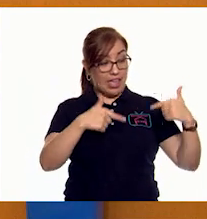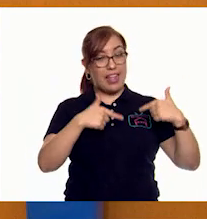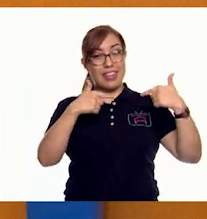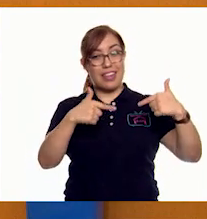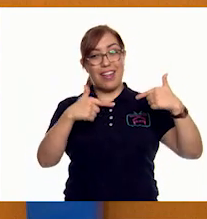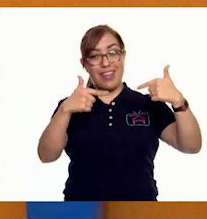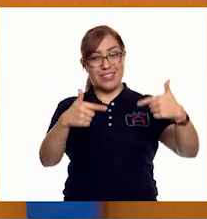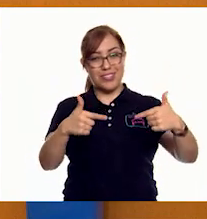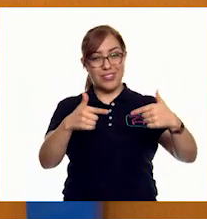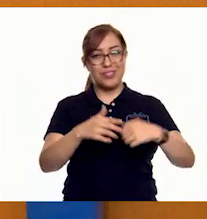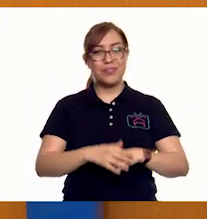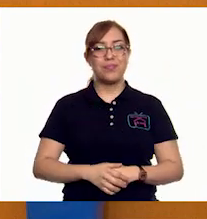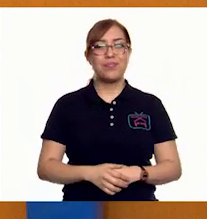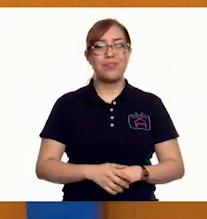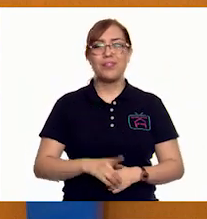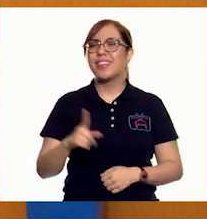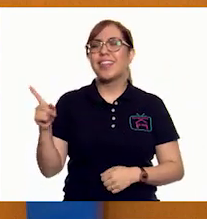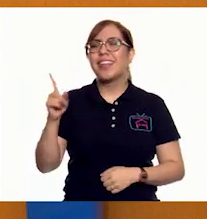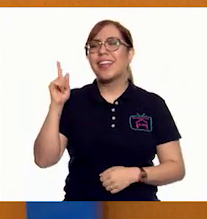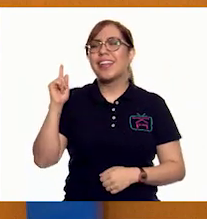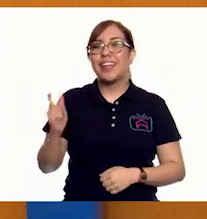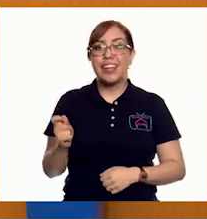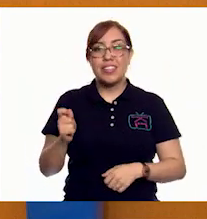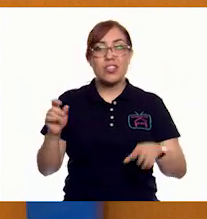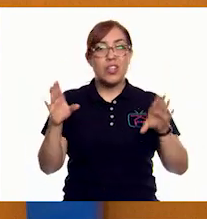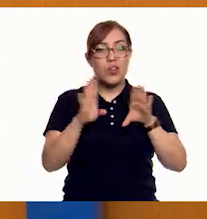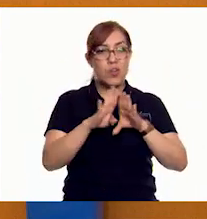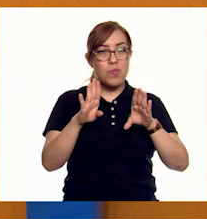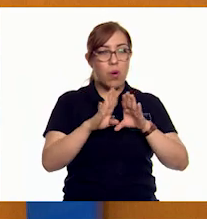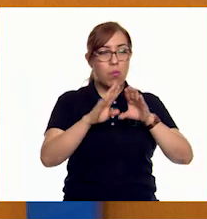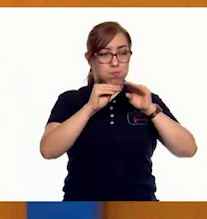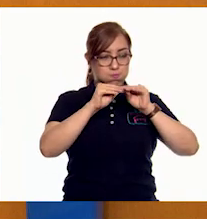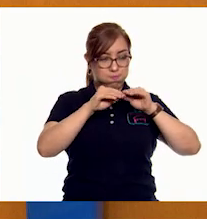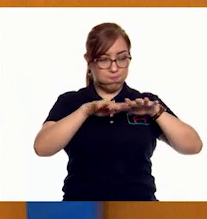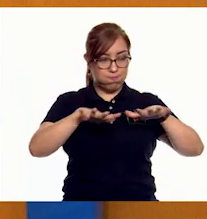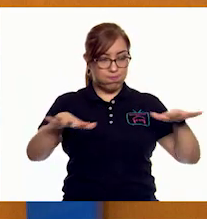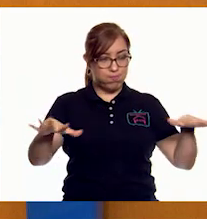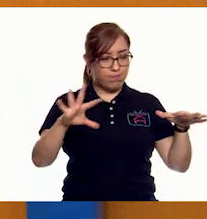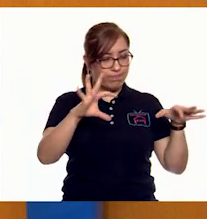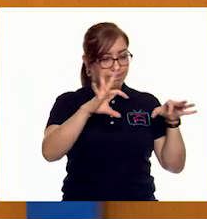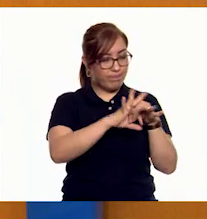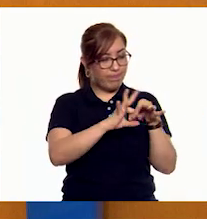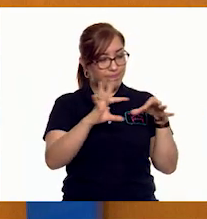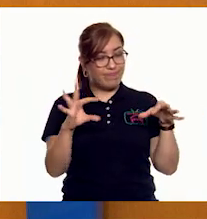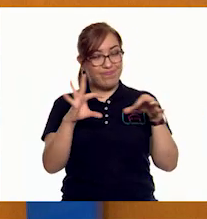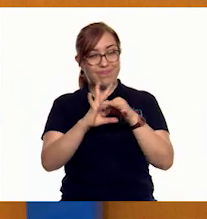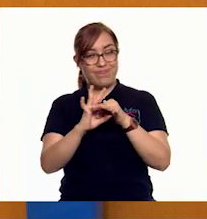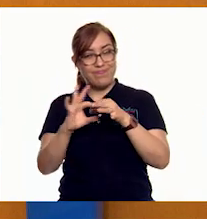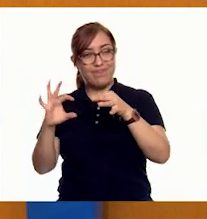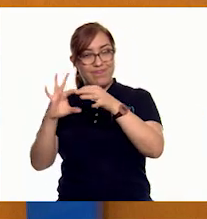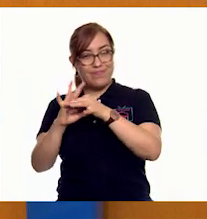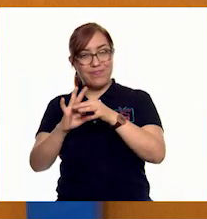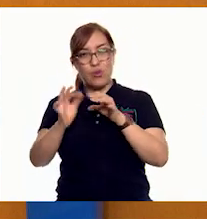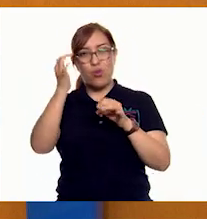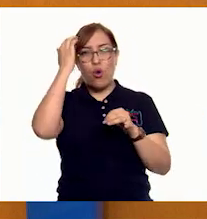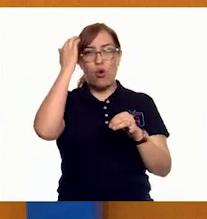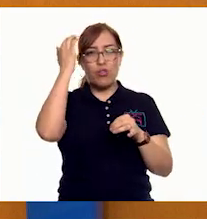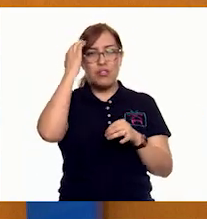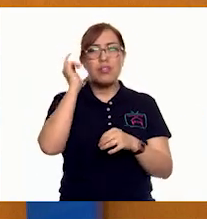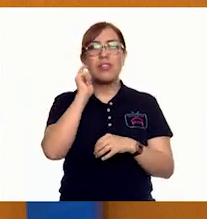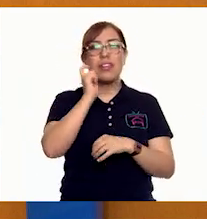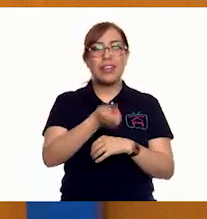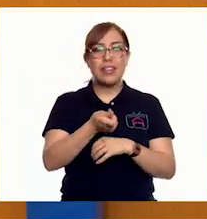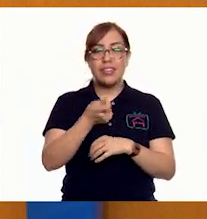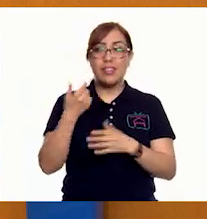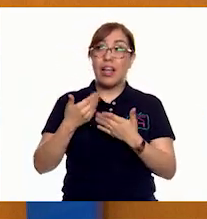generación. Esto quiere decir que es como una cadenita, Pilar. Así es, justamente. Una cadenita de conocimientos que se van transmitiendo